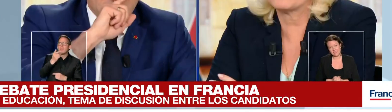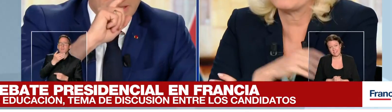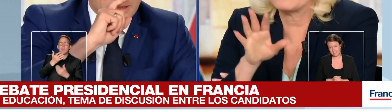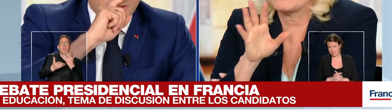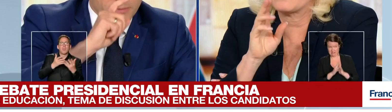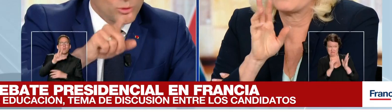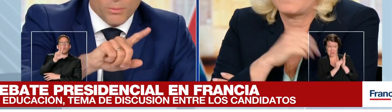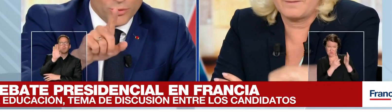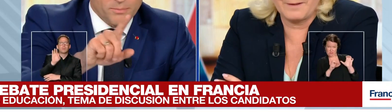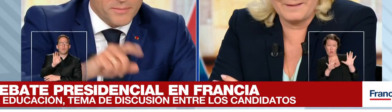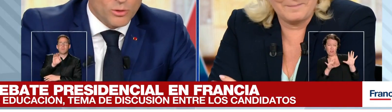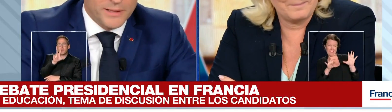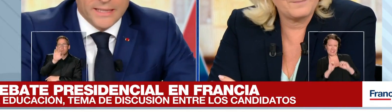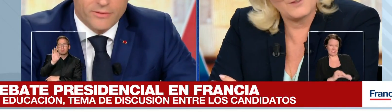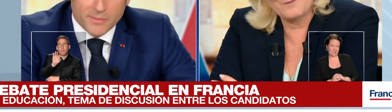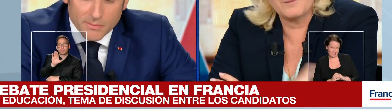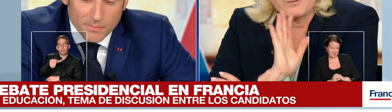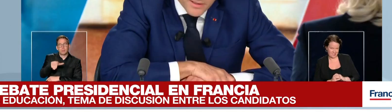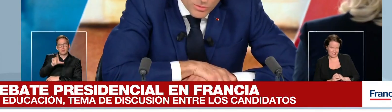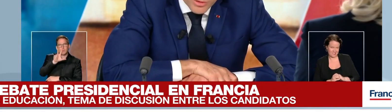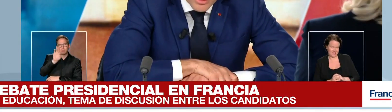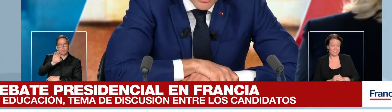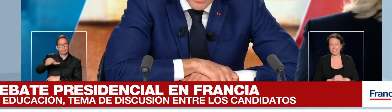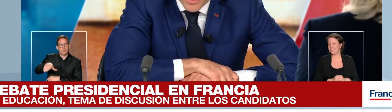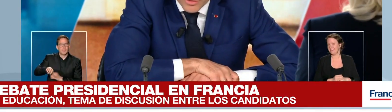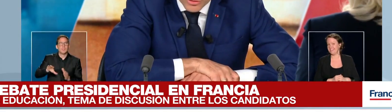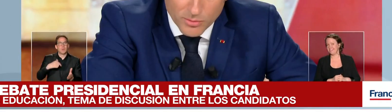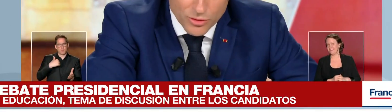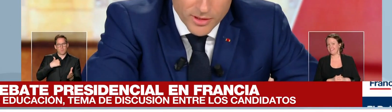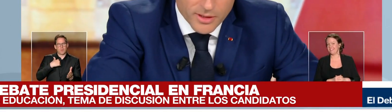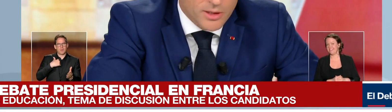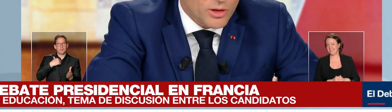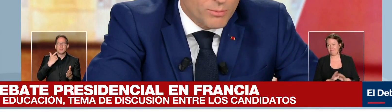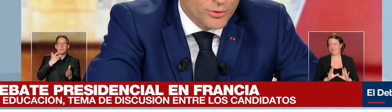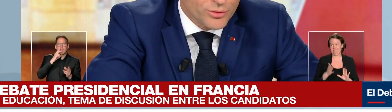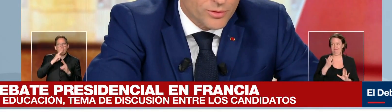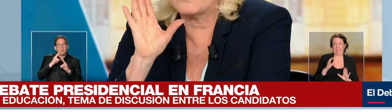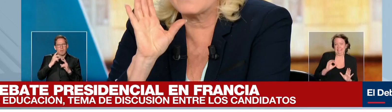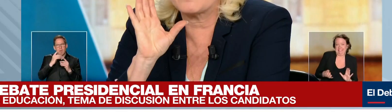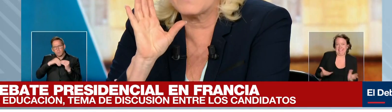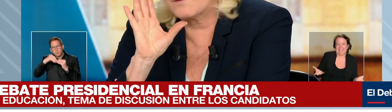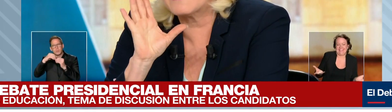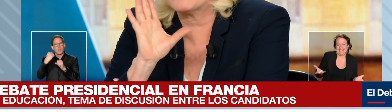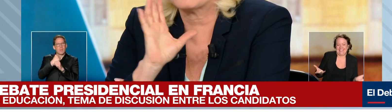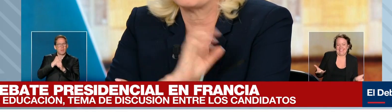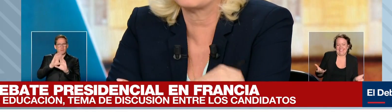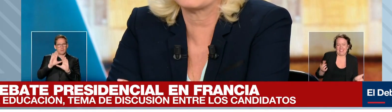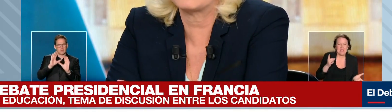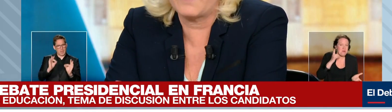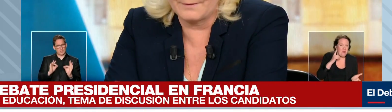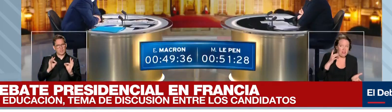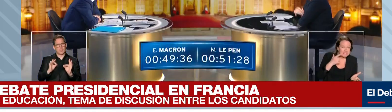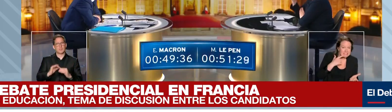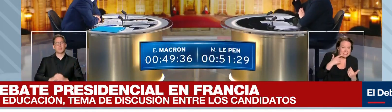3%, su 3% no permitirá llegar ahí, señora Le Pen. Entonces, 1.800 en. No es con media jornada en